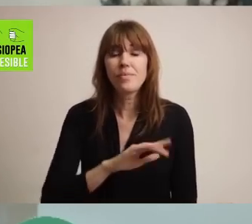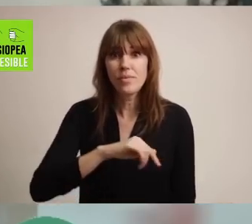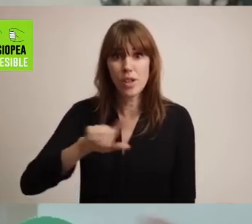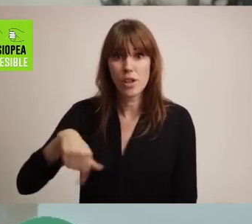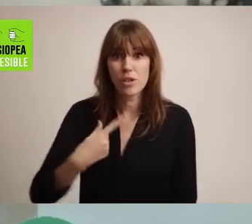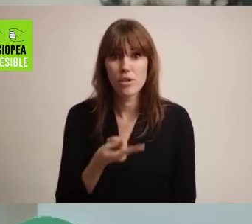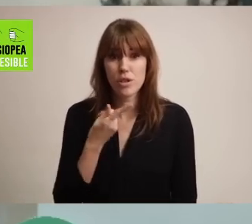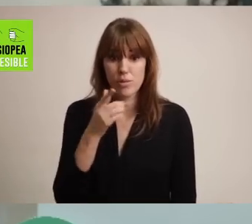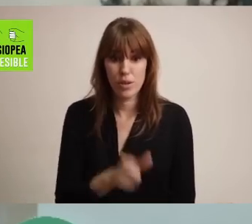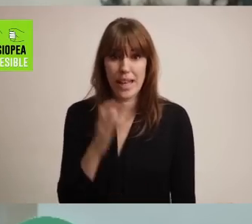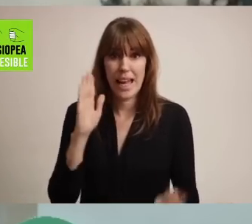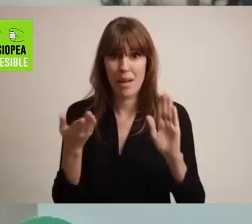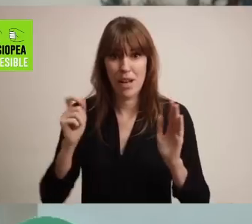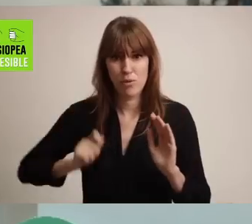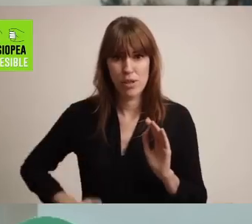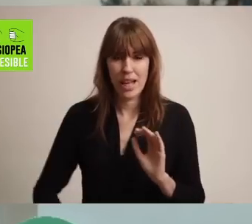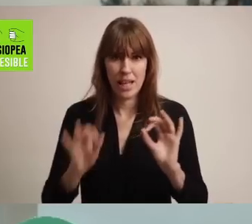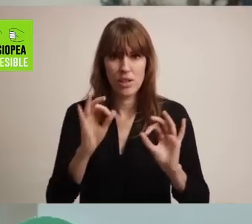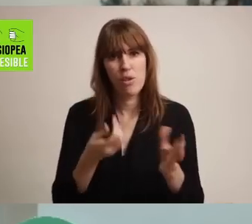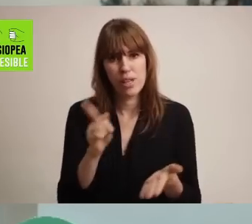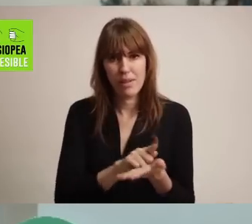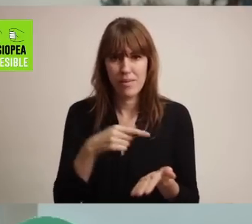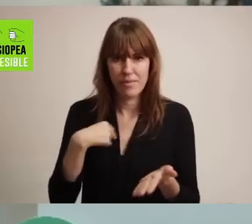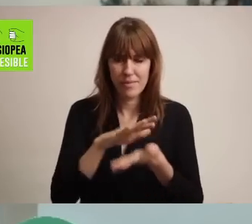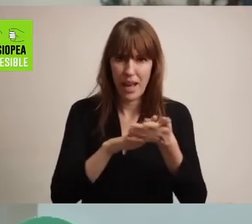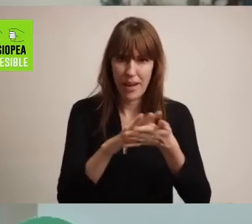Nosotros, como terapeutas, vuelvo ya a la parte que me toca,